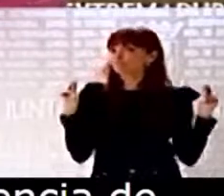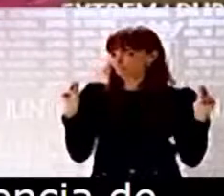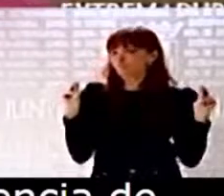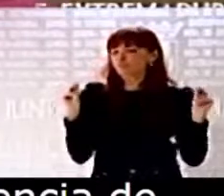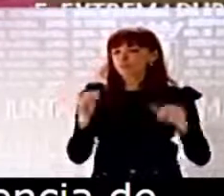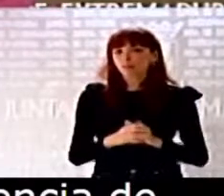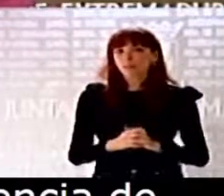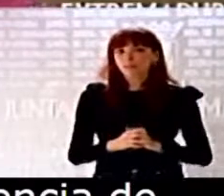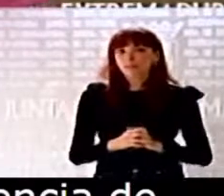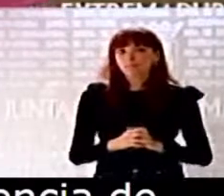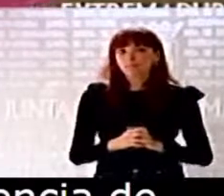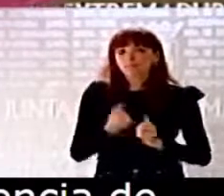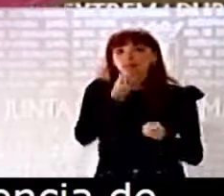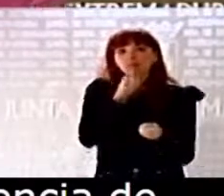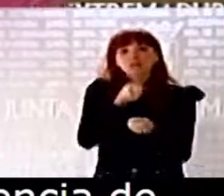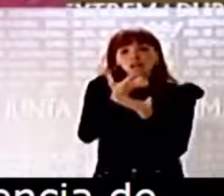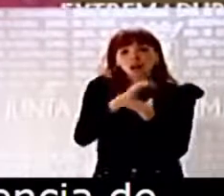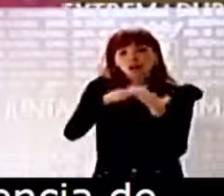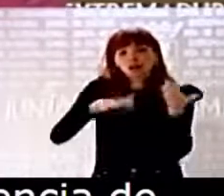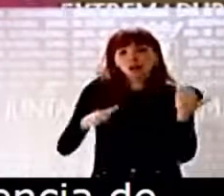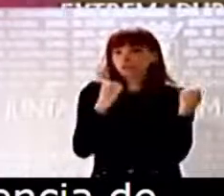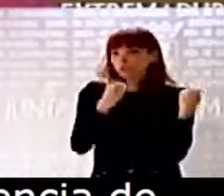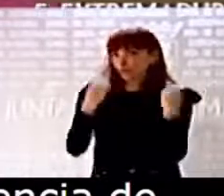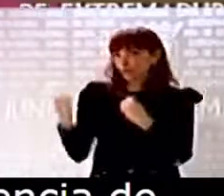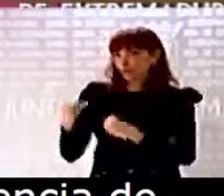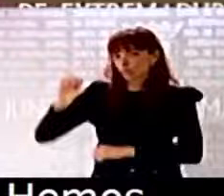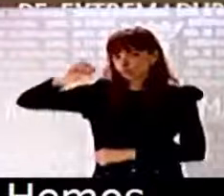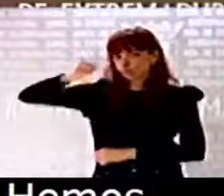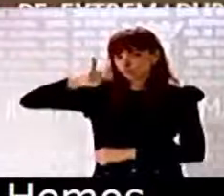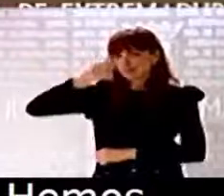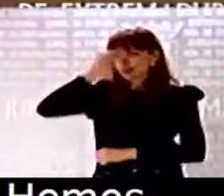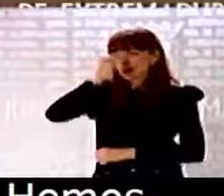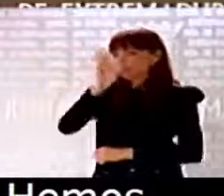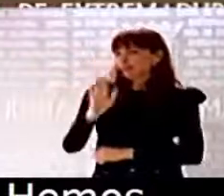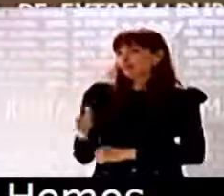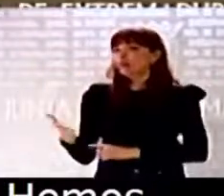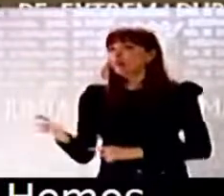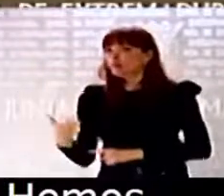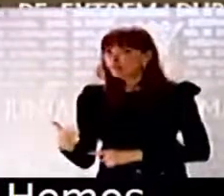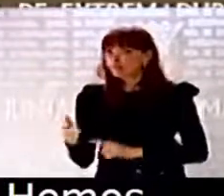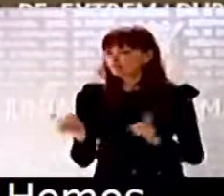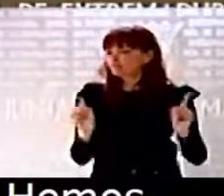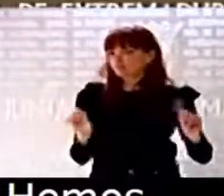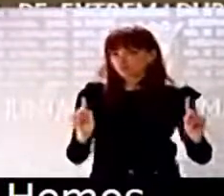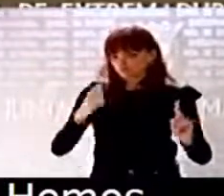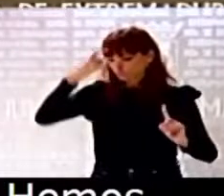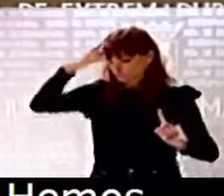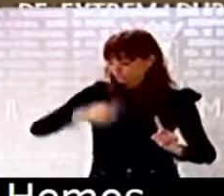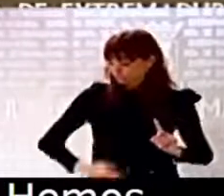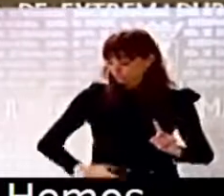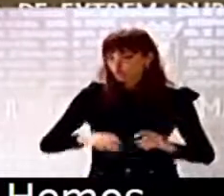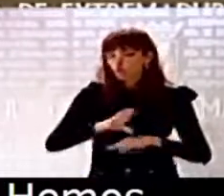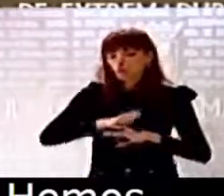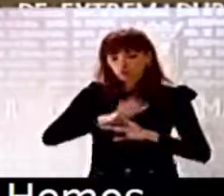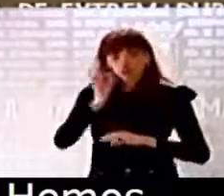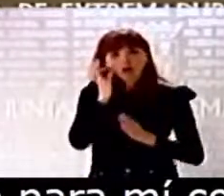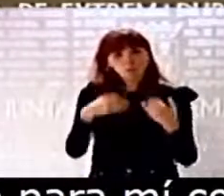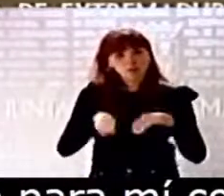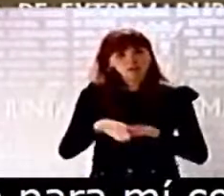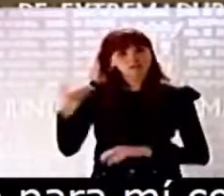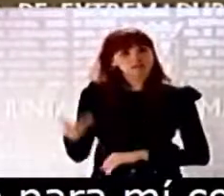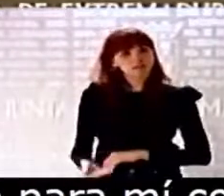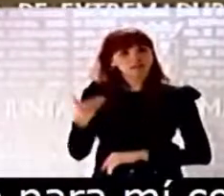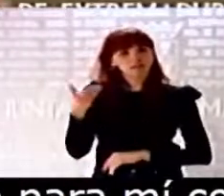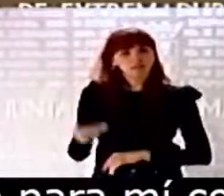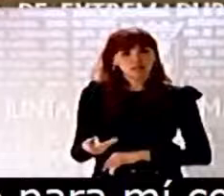Hemos aprobado una declaración institucional. Yo sé que esto puede parecer menor, pero para mí como consejera de Igualdad es importante